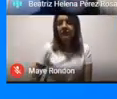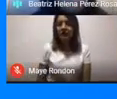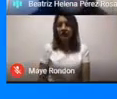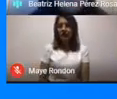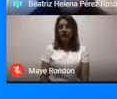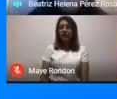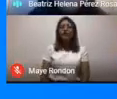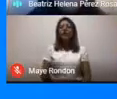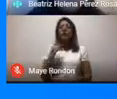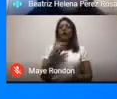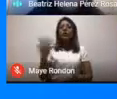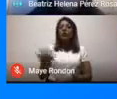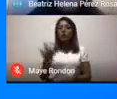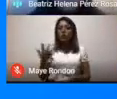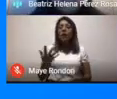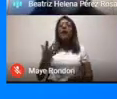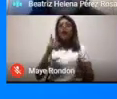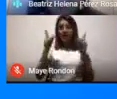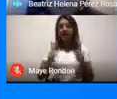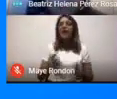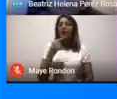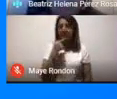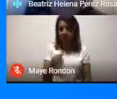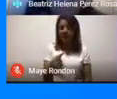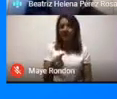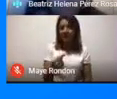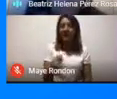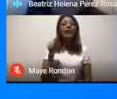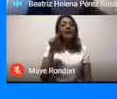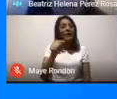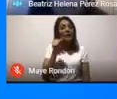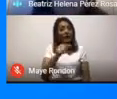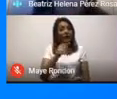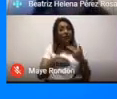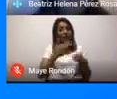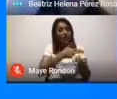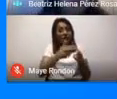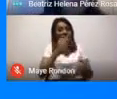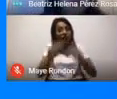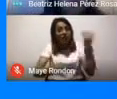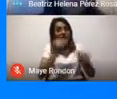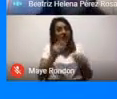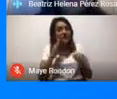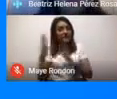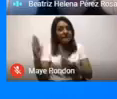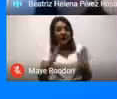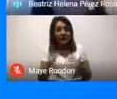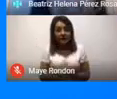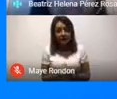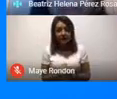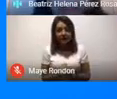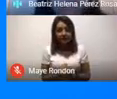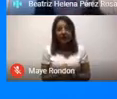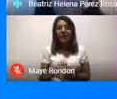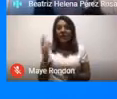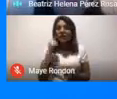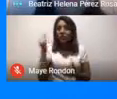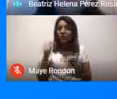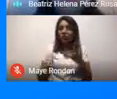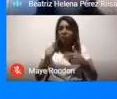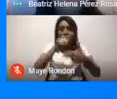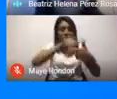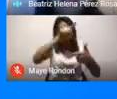En la que podamos decir, esto es lo que vamos a hacer y vamos a planificar. Entonces vemos unas cifras